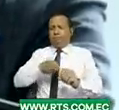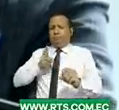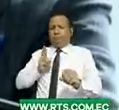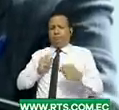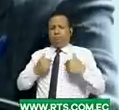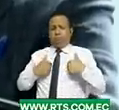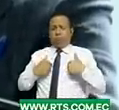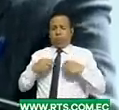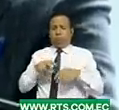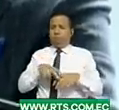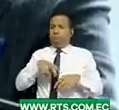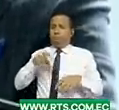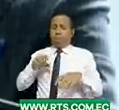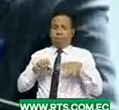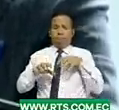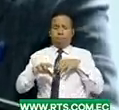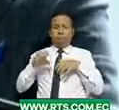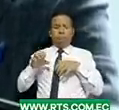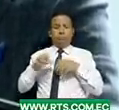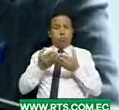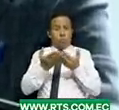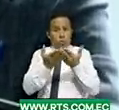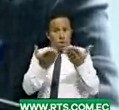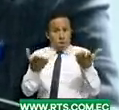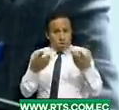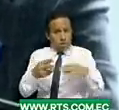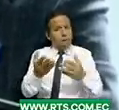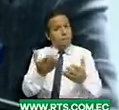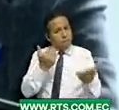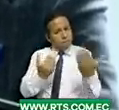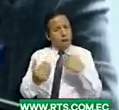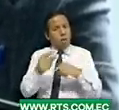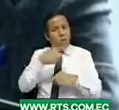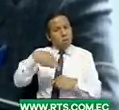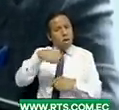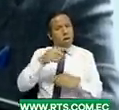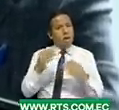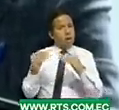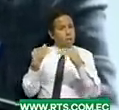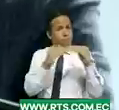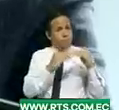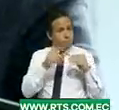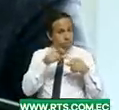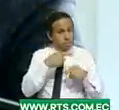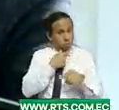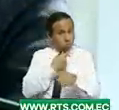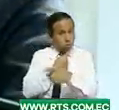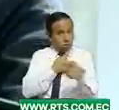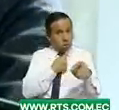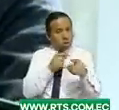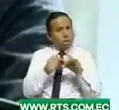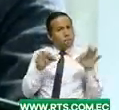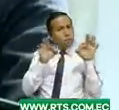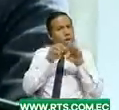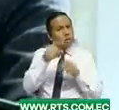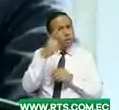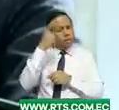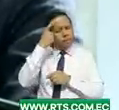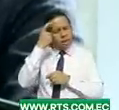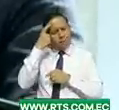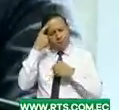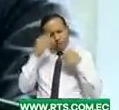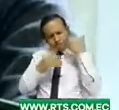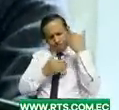sectores democráticos a reflexionar sobre el papel que jugarán en los